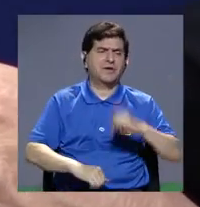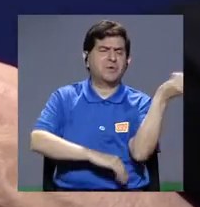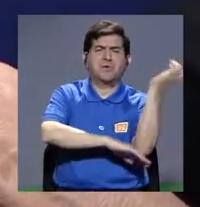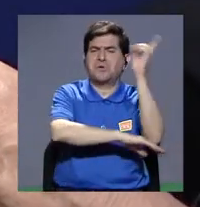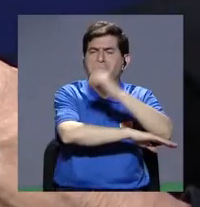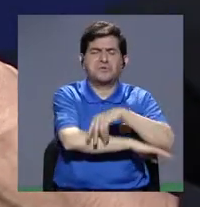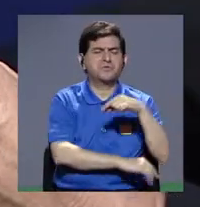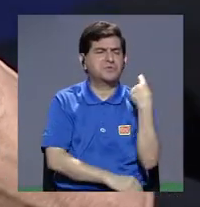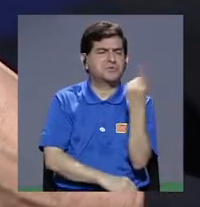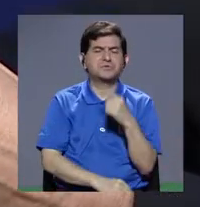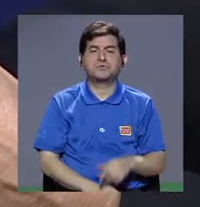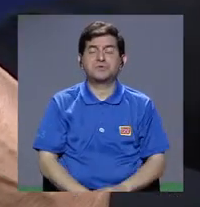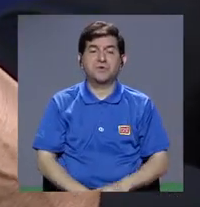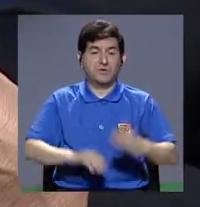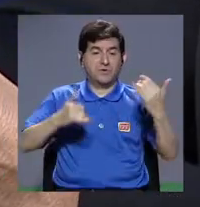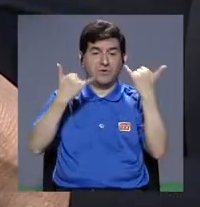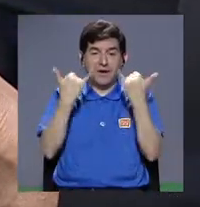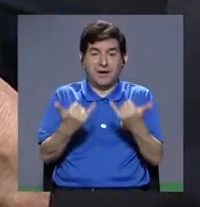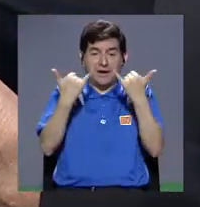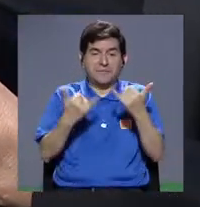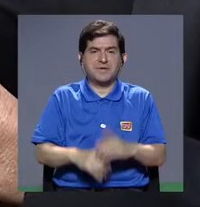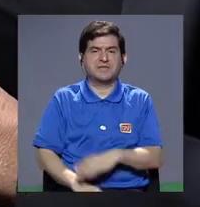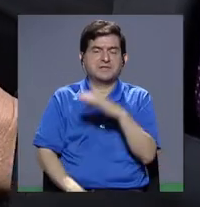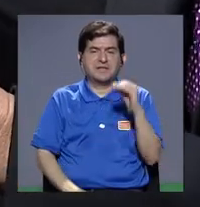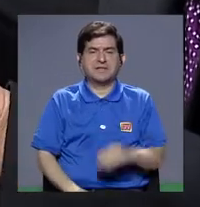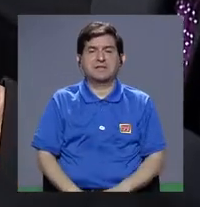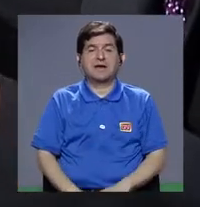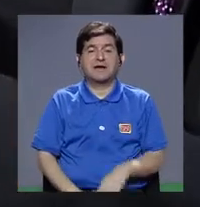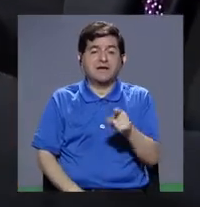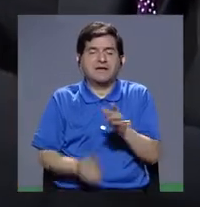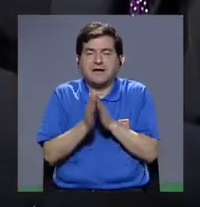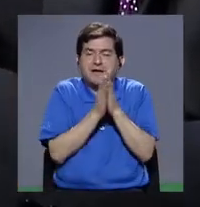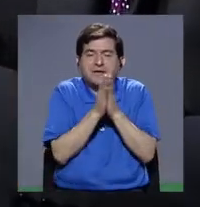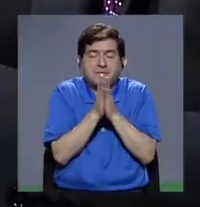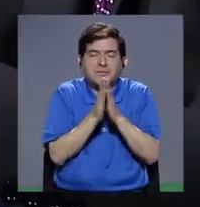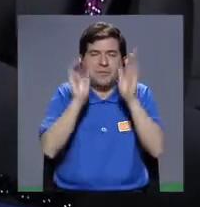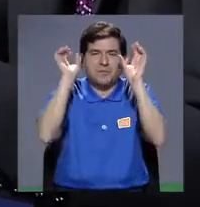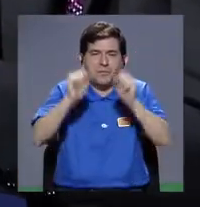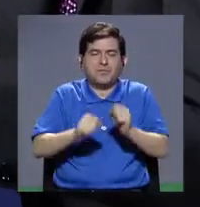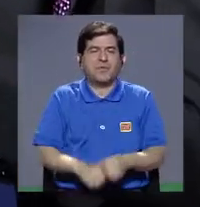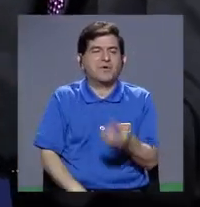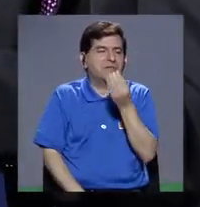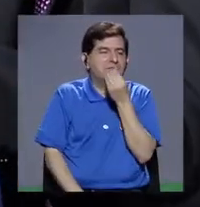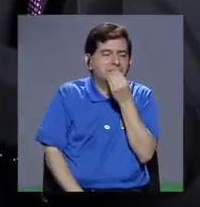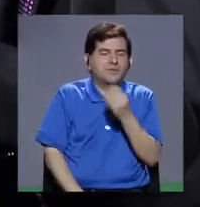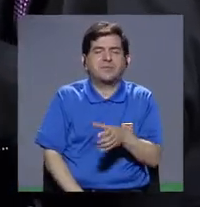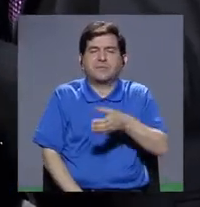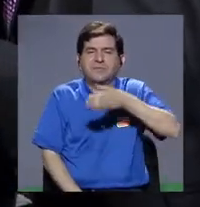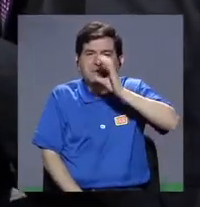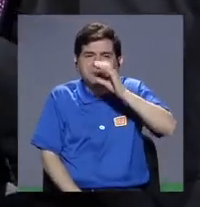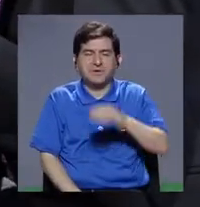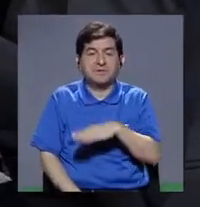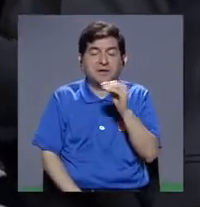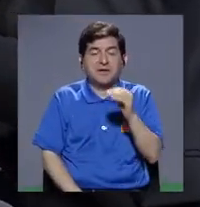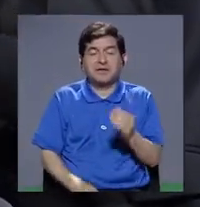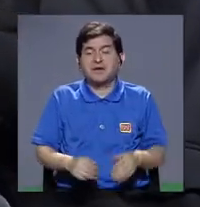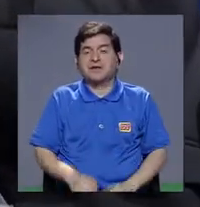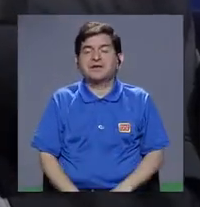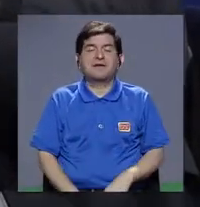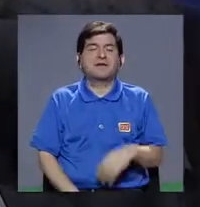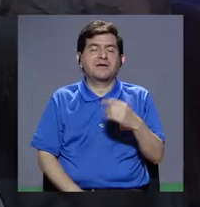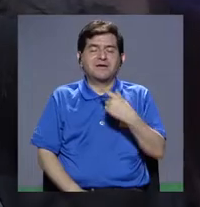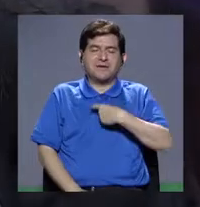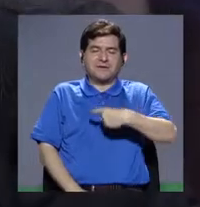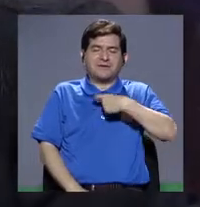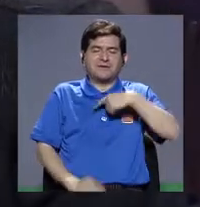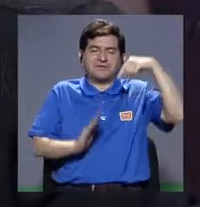días no queda más que vivir el presente y chuparse los dedos con lo que todavía podemos comer beber y pues suspirar hondo